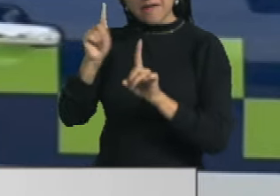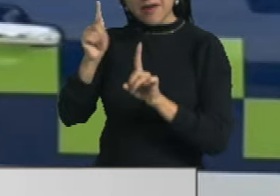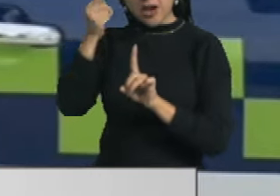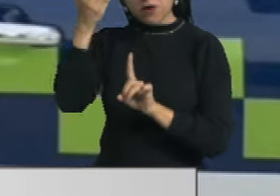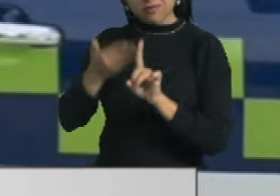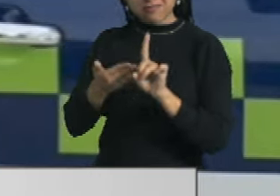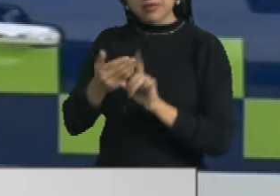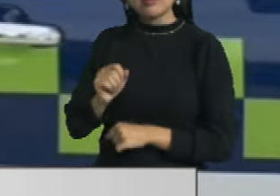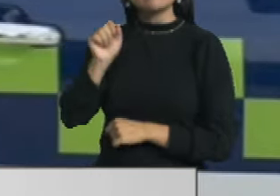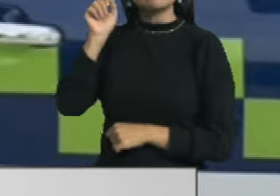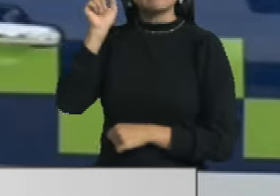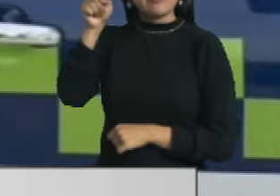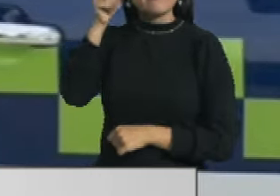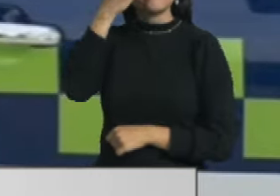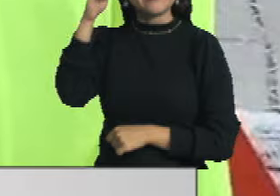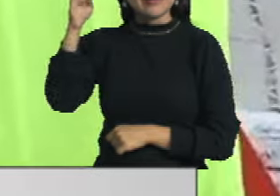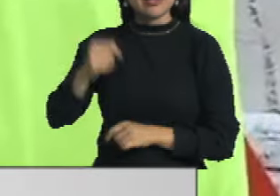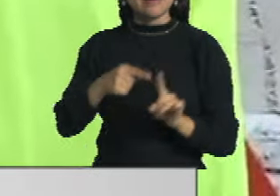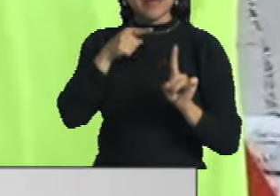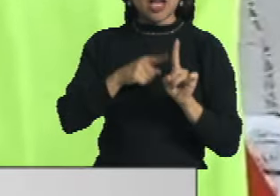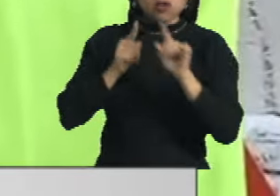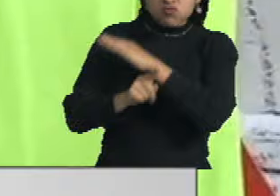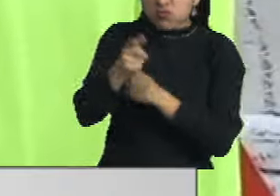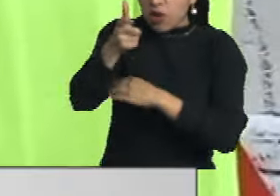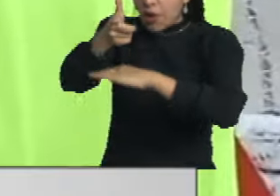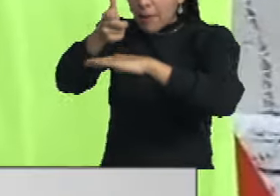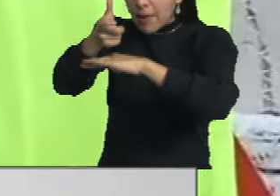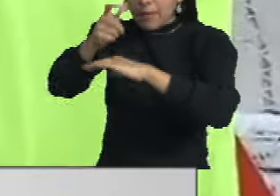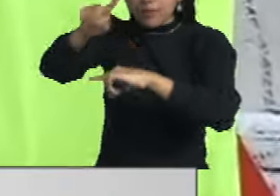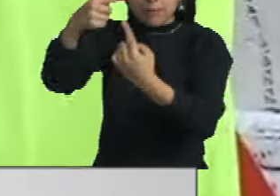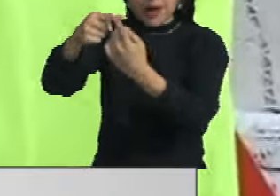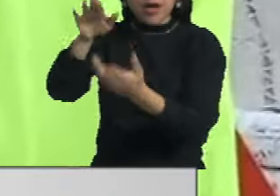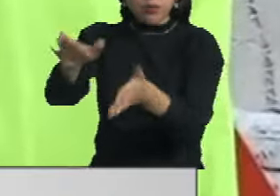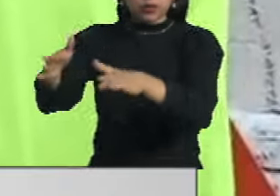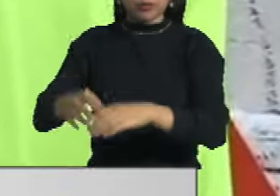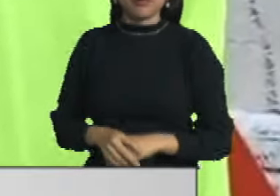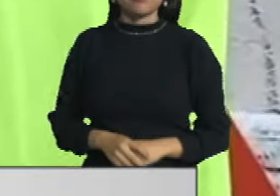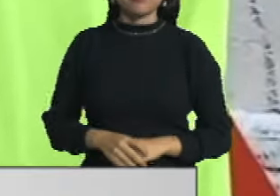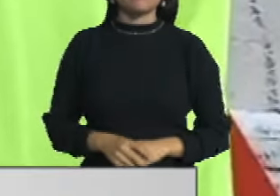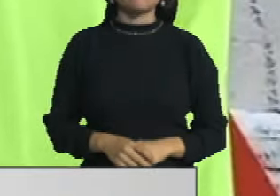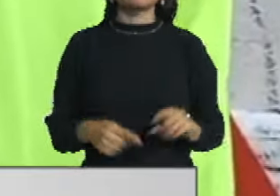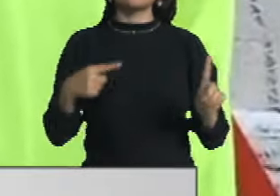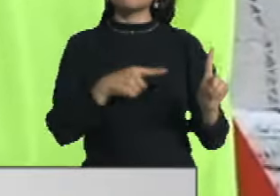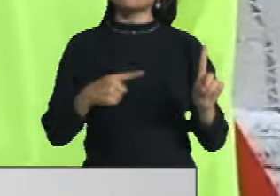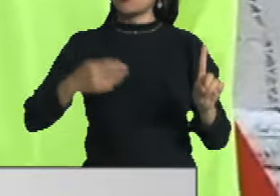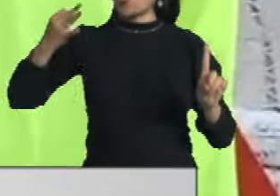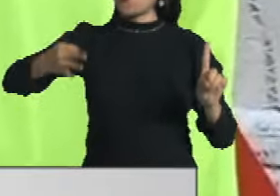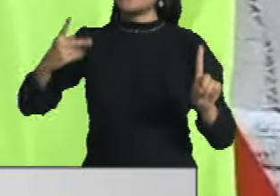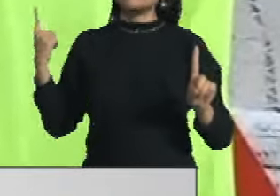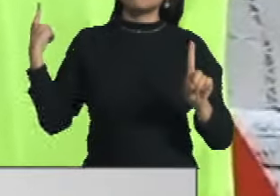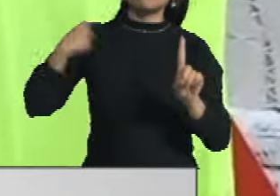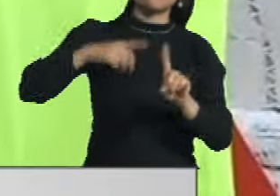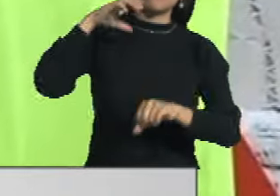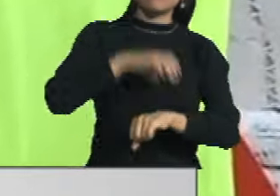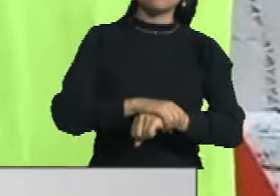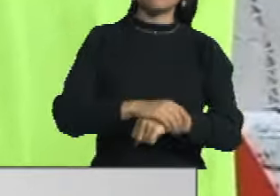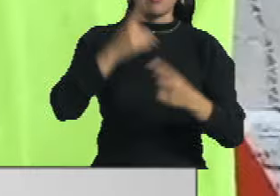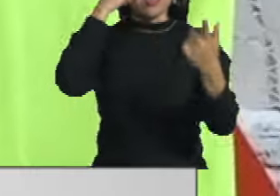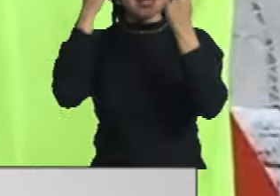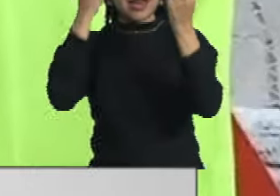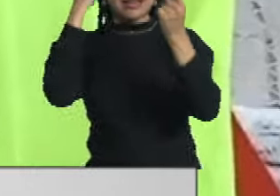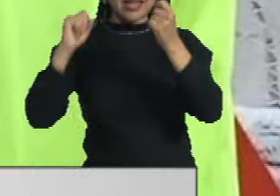año, con arma de fuego. La captura de alias Junior se logró mediante una orden judicial a través del desarrollo de la